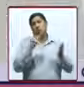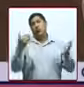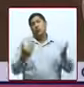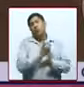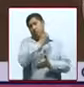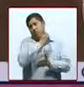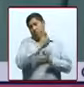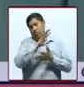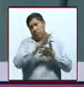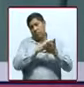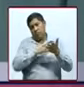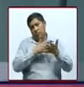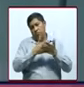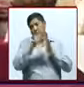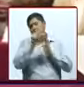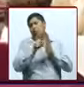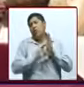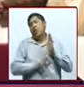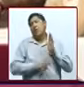padrón.